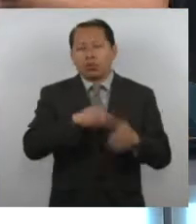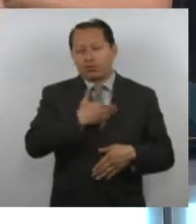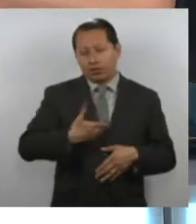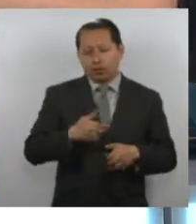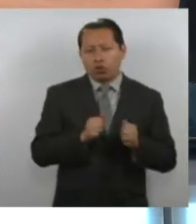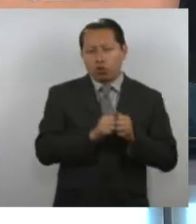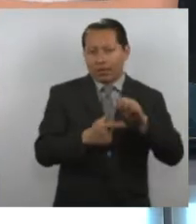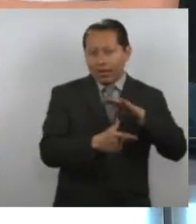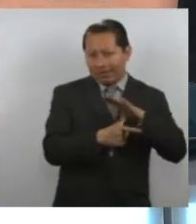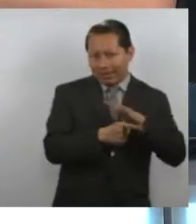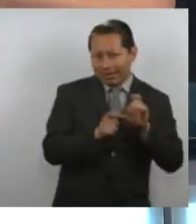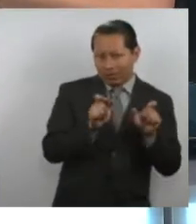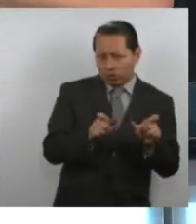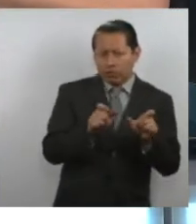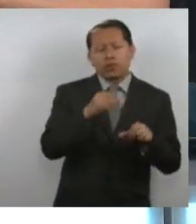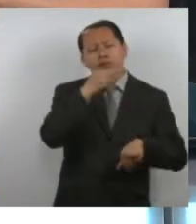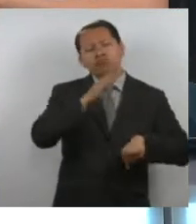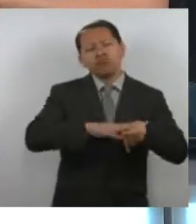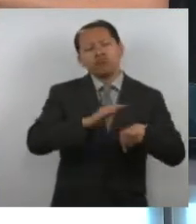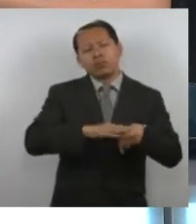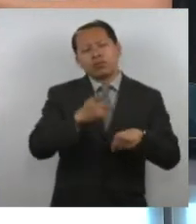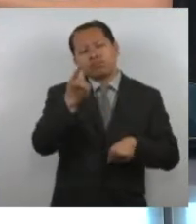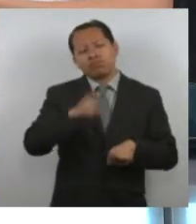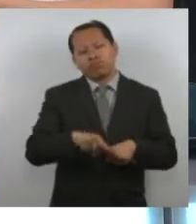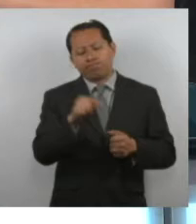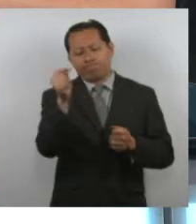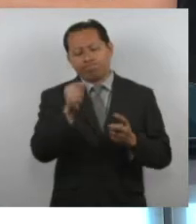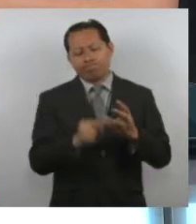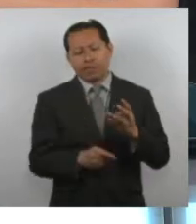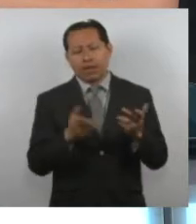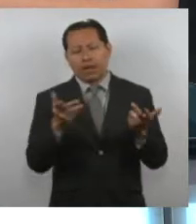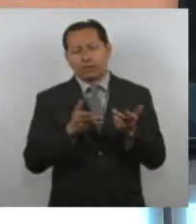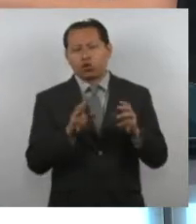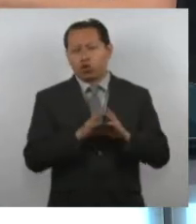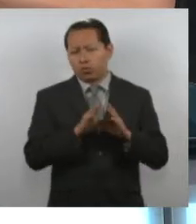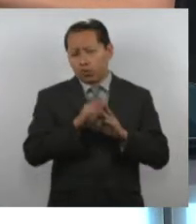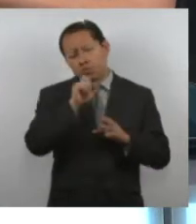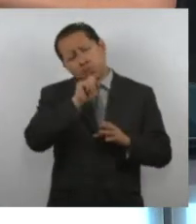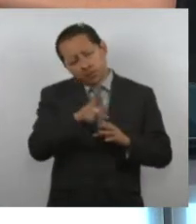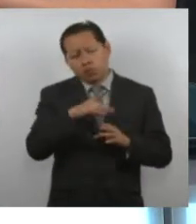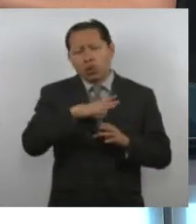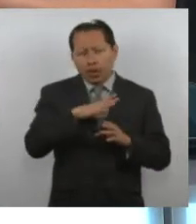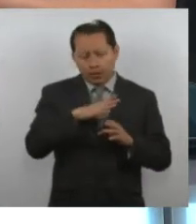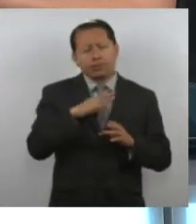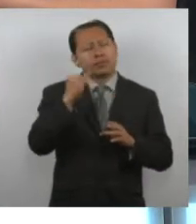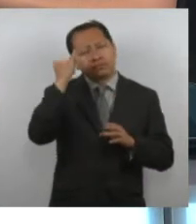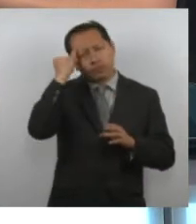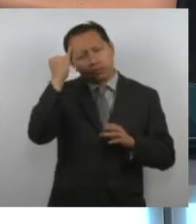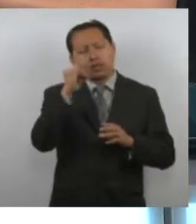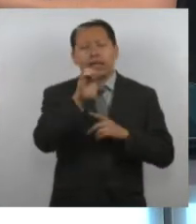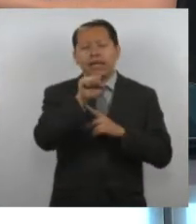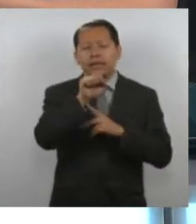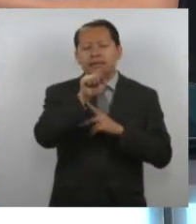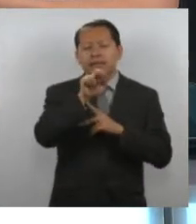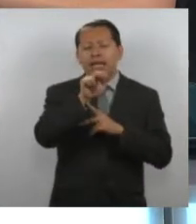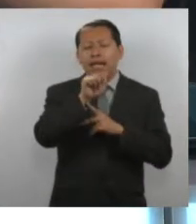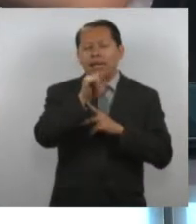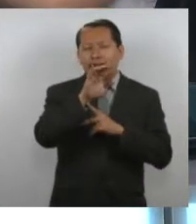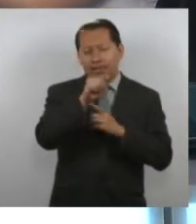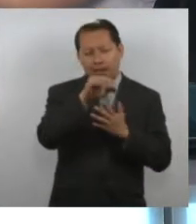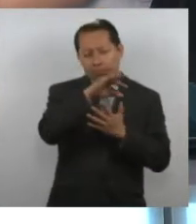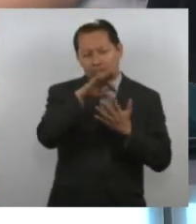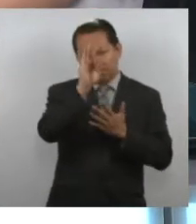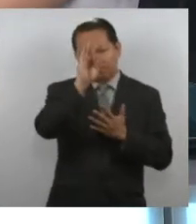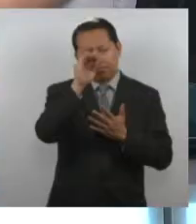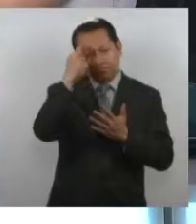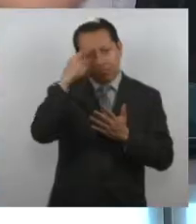Seguridad y dicta las acciones ejecutivas, ¿no? A partir de la guía que está dispuesta en la Estrategia Nacional de Paz y Seguridad. El